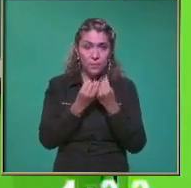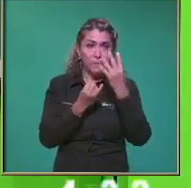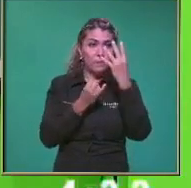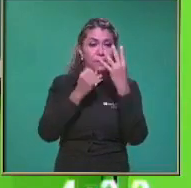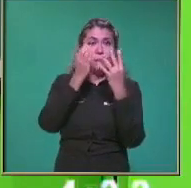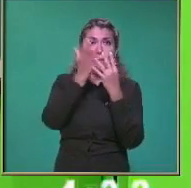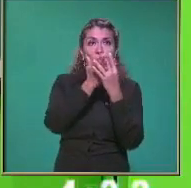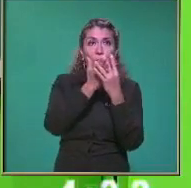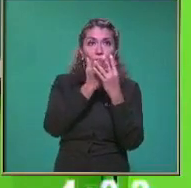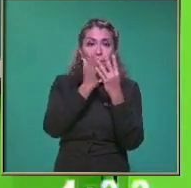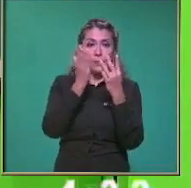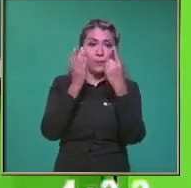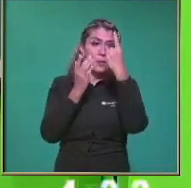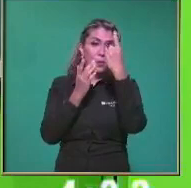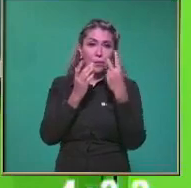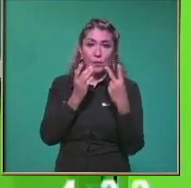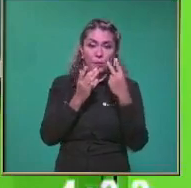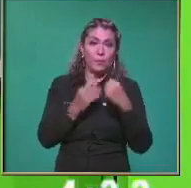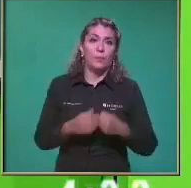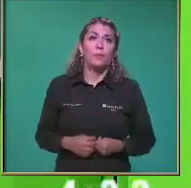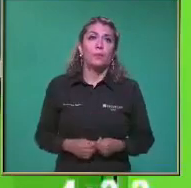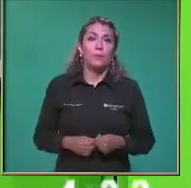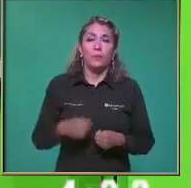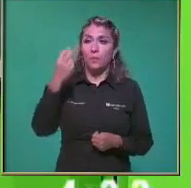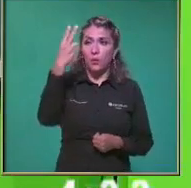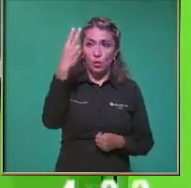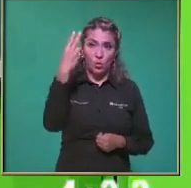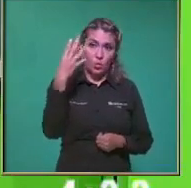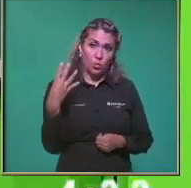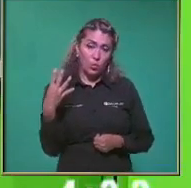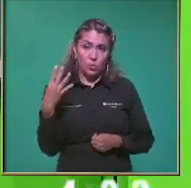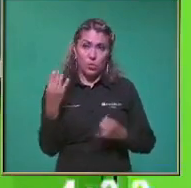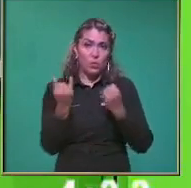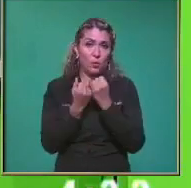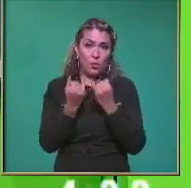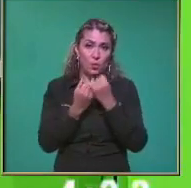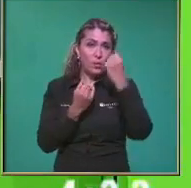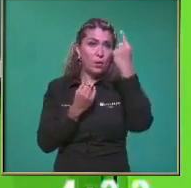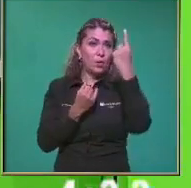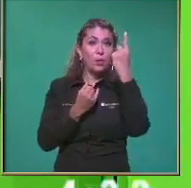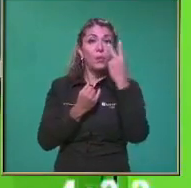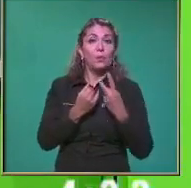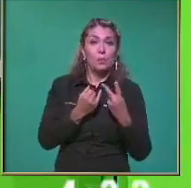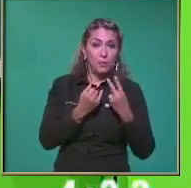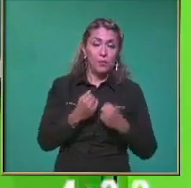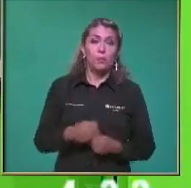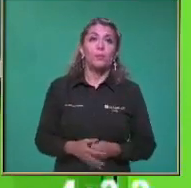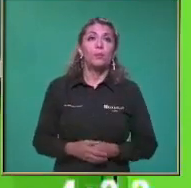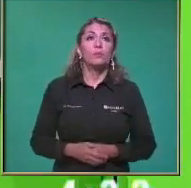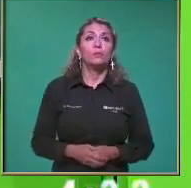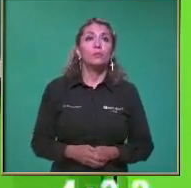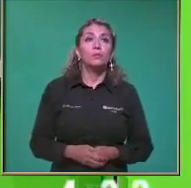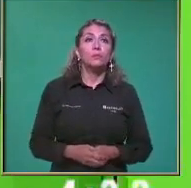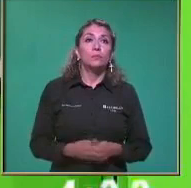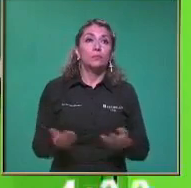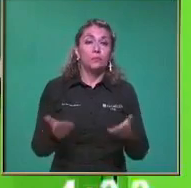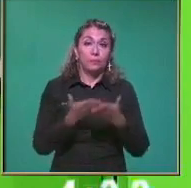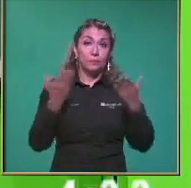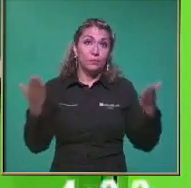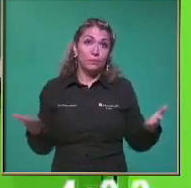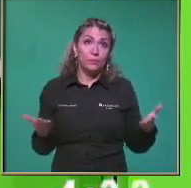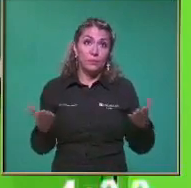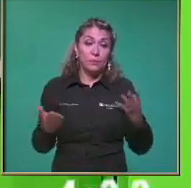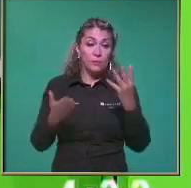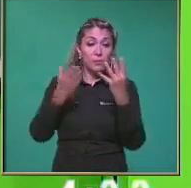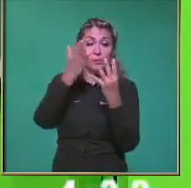que tener un medio, ¿sí? Dos cuartos es igual a un medio. Bueno, ¿y qué tal si en lugar de